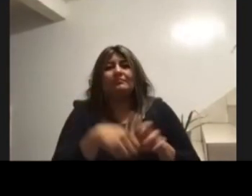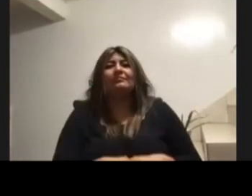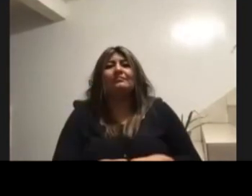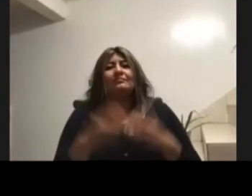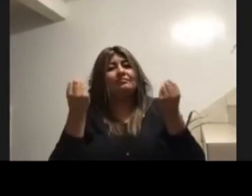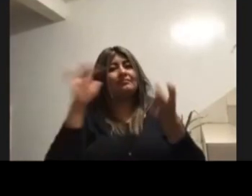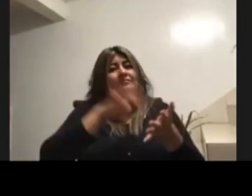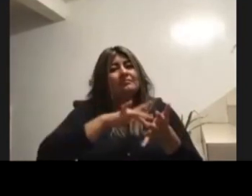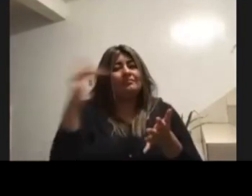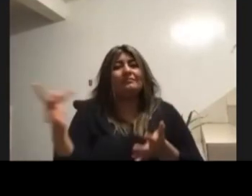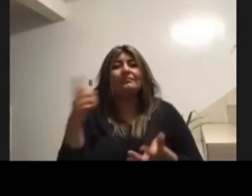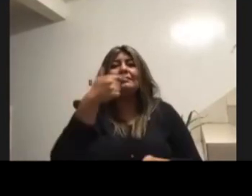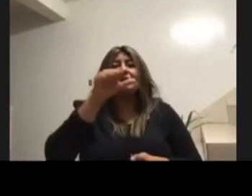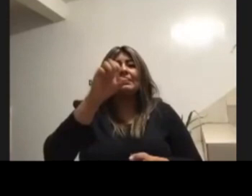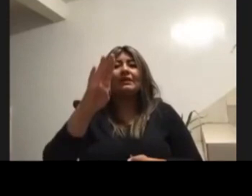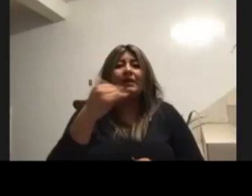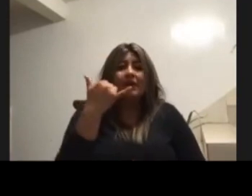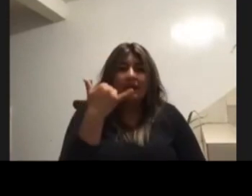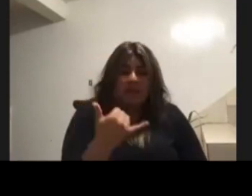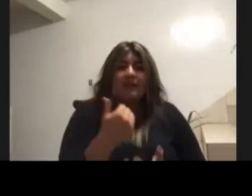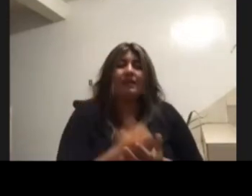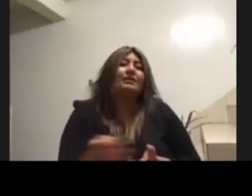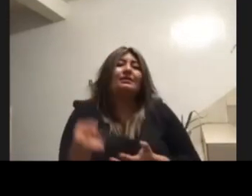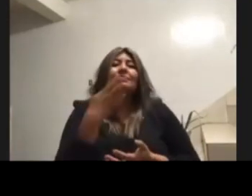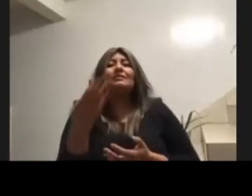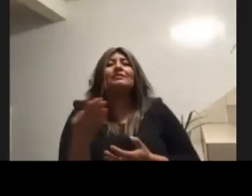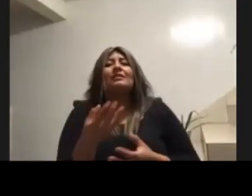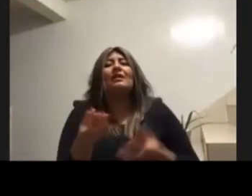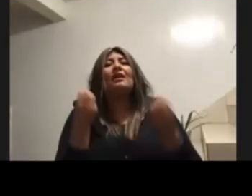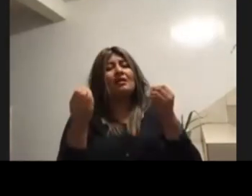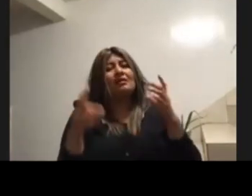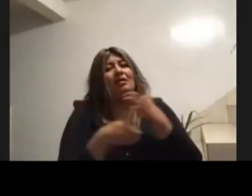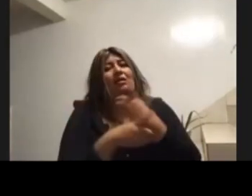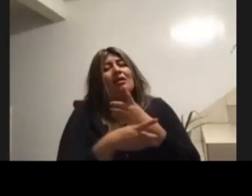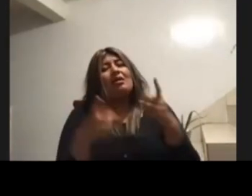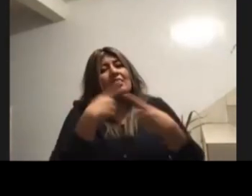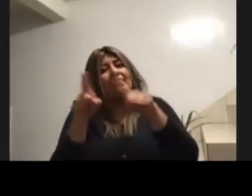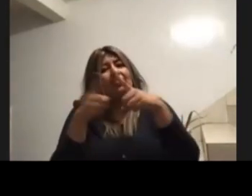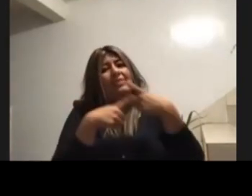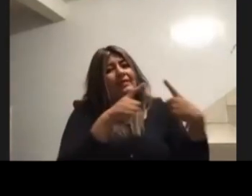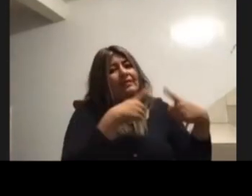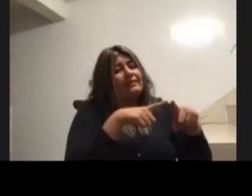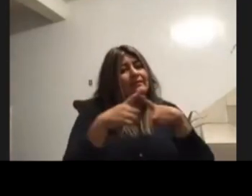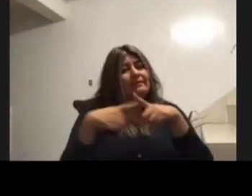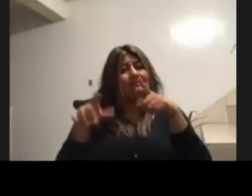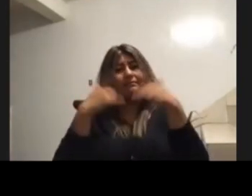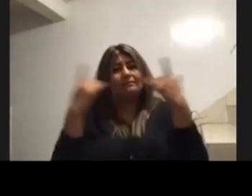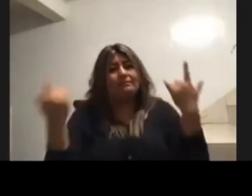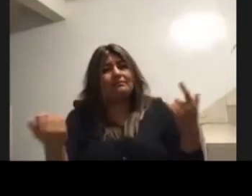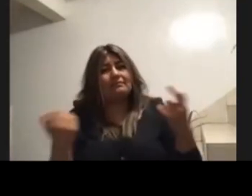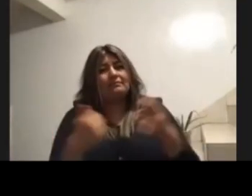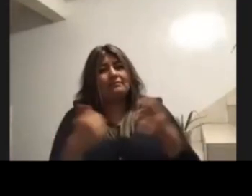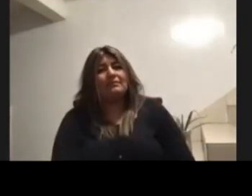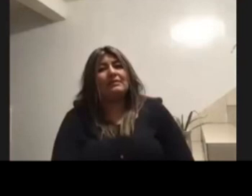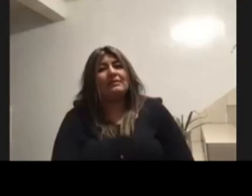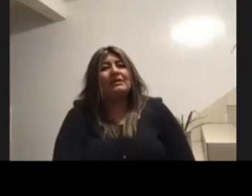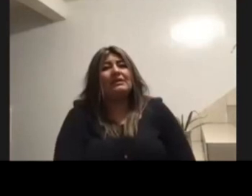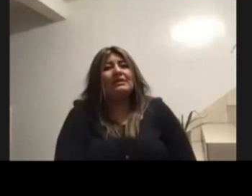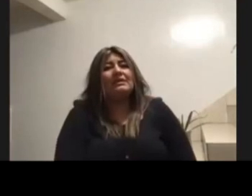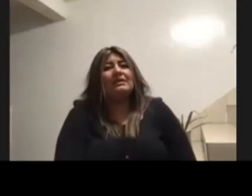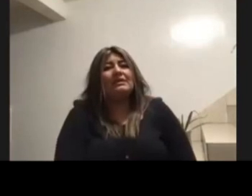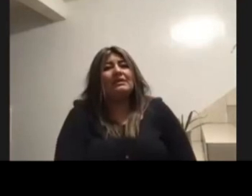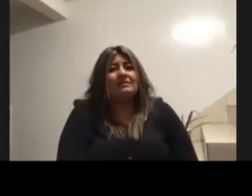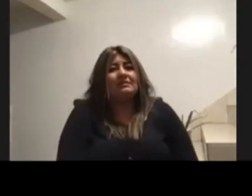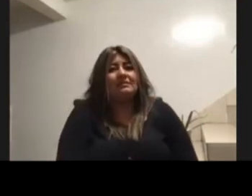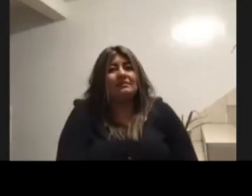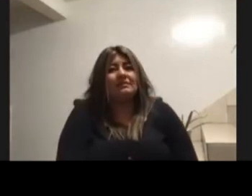Se ha abierto una enorme cantidad de situaciones a seguir dialogando, a seguir construyendo colectivamente.